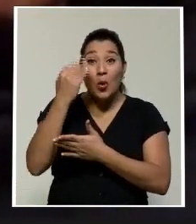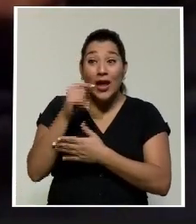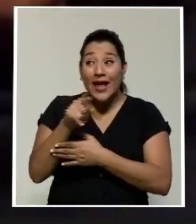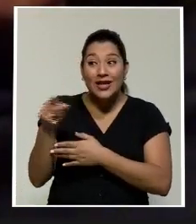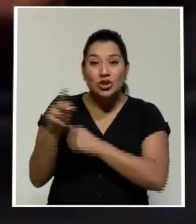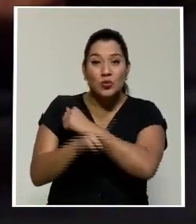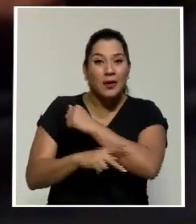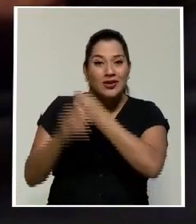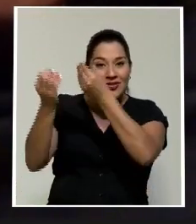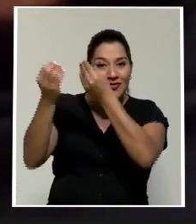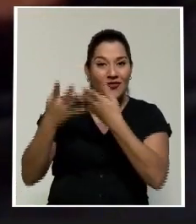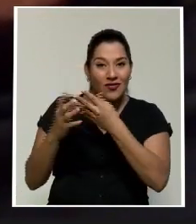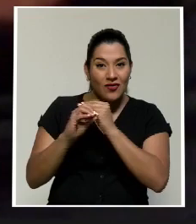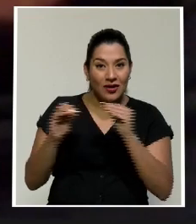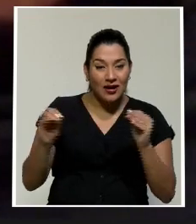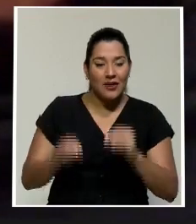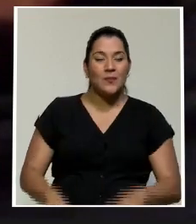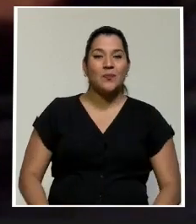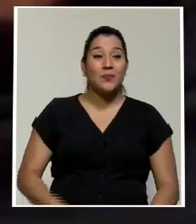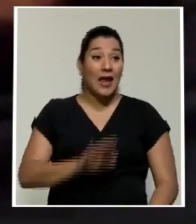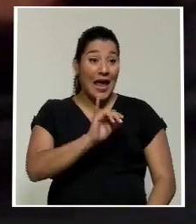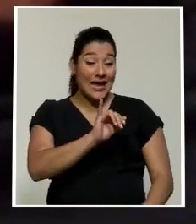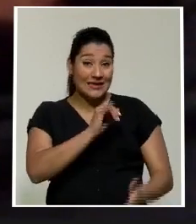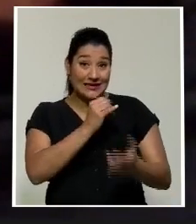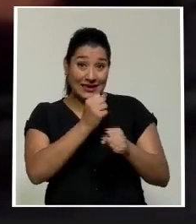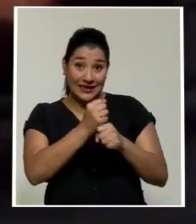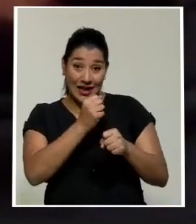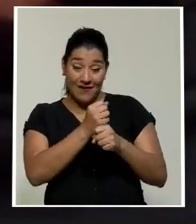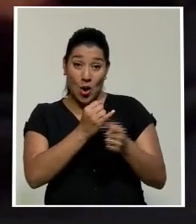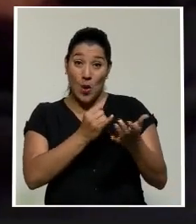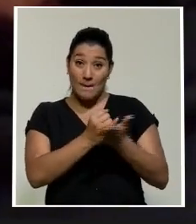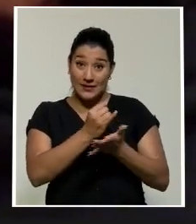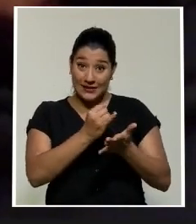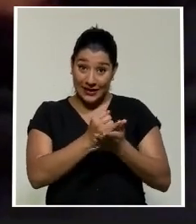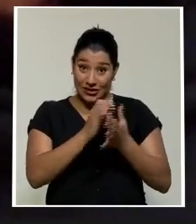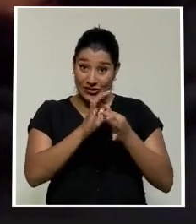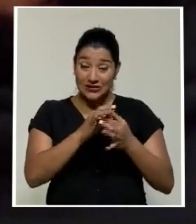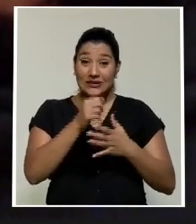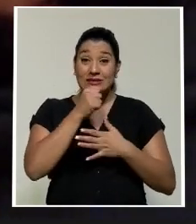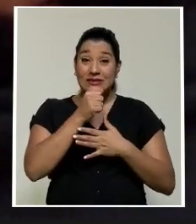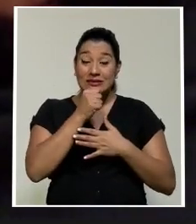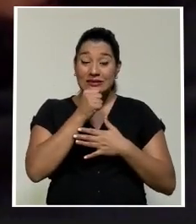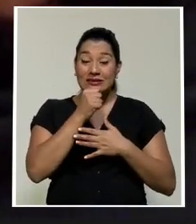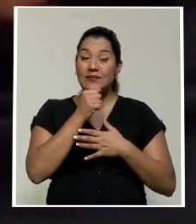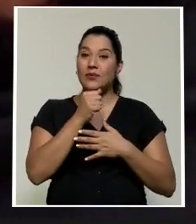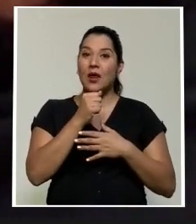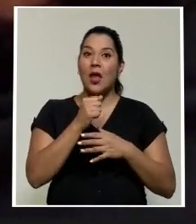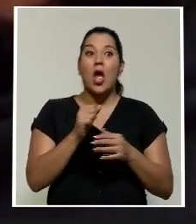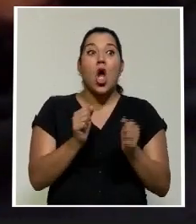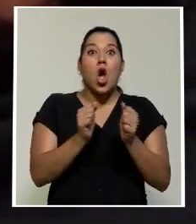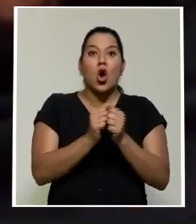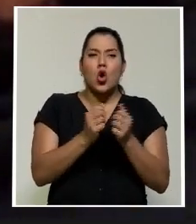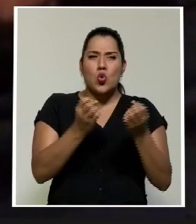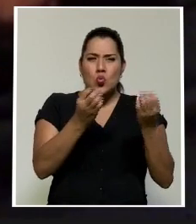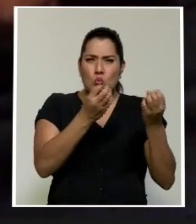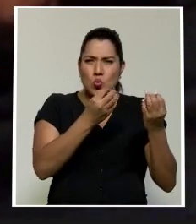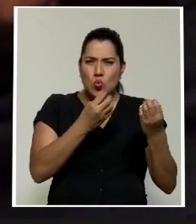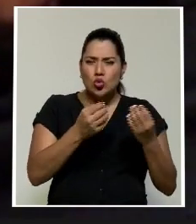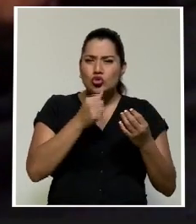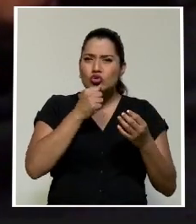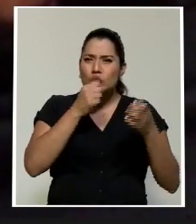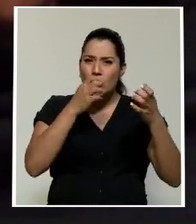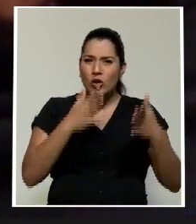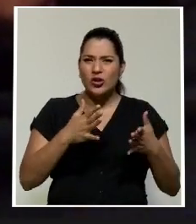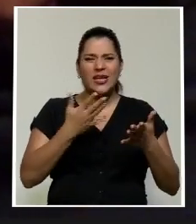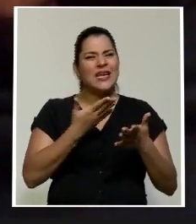Este trabajo de investigación, de periodismo de investigación realizado de manera colaborativa, ¿qué es el